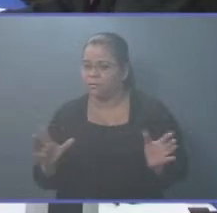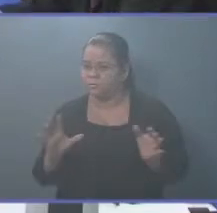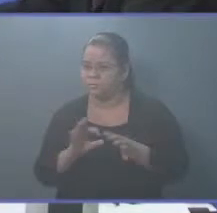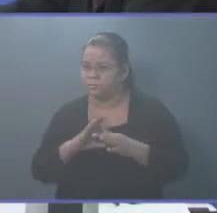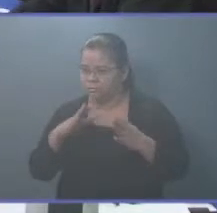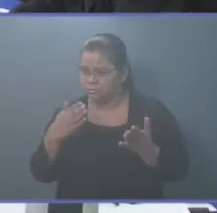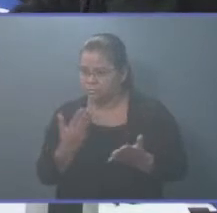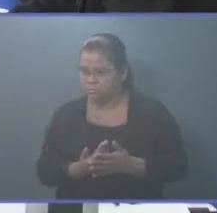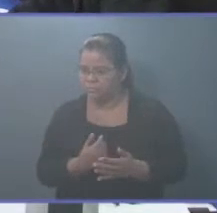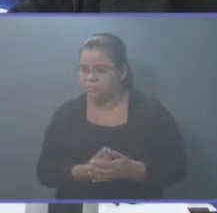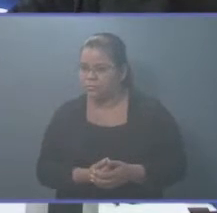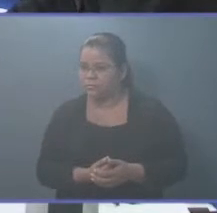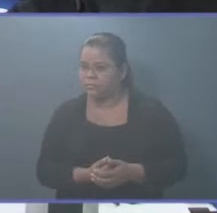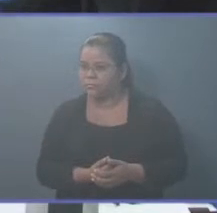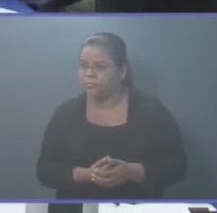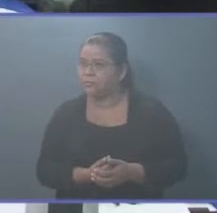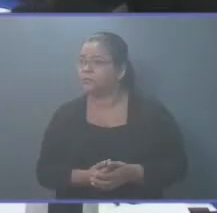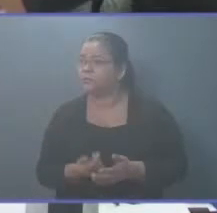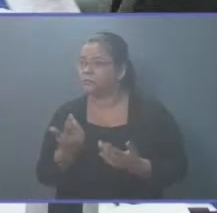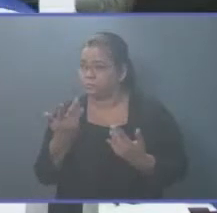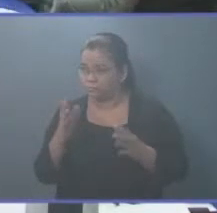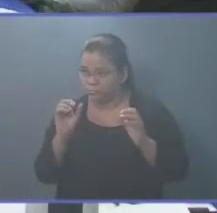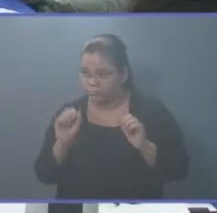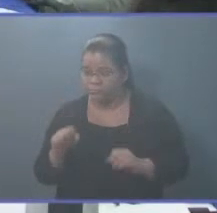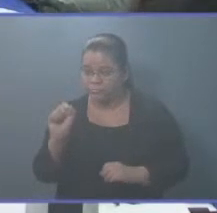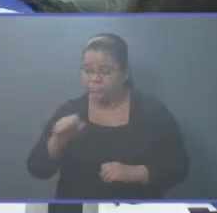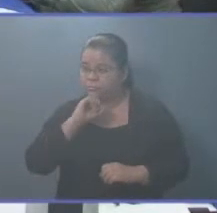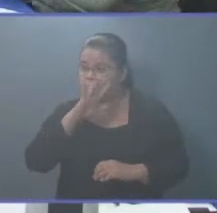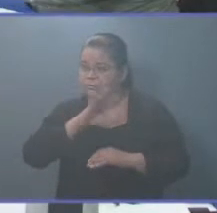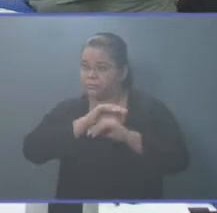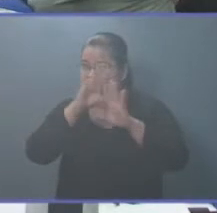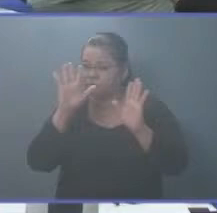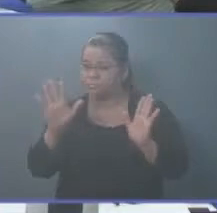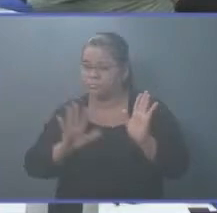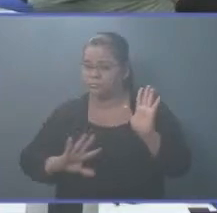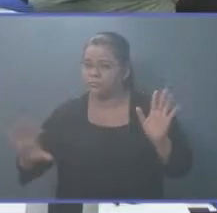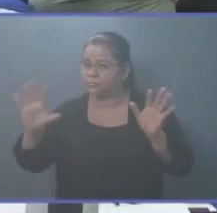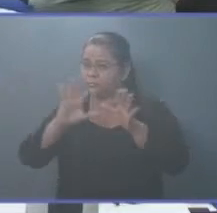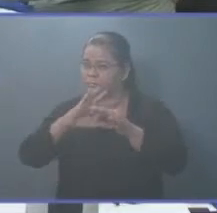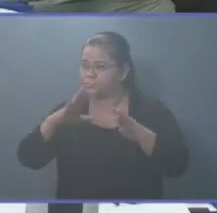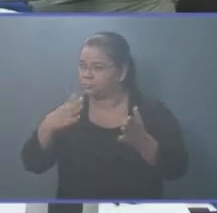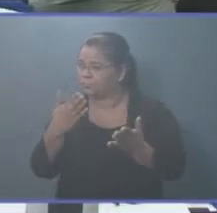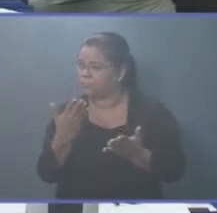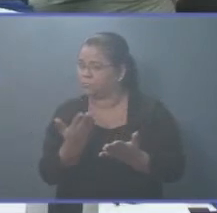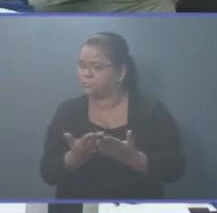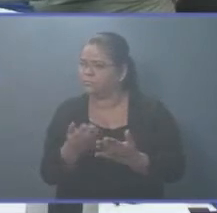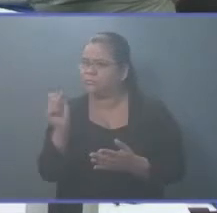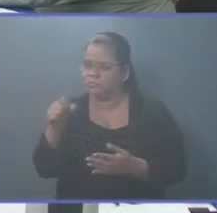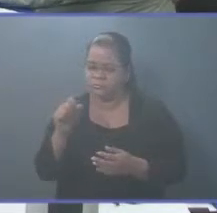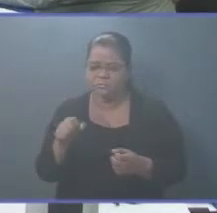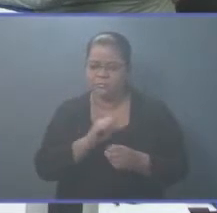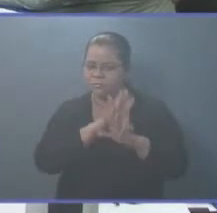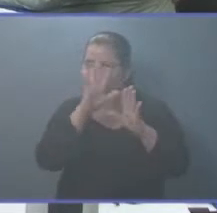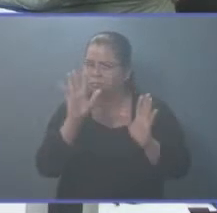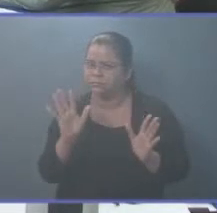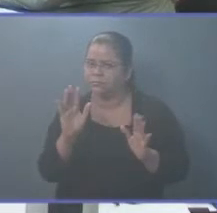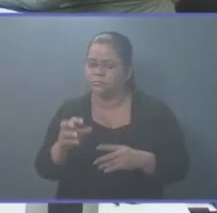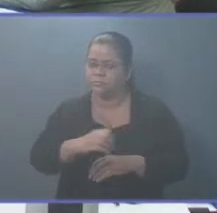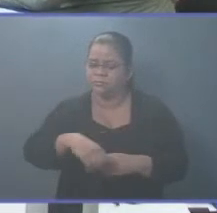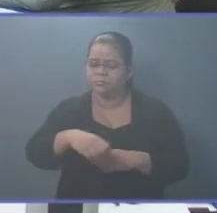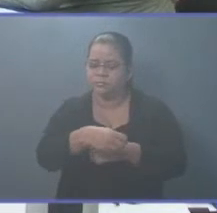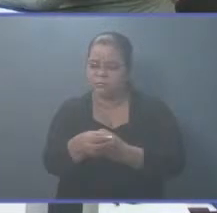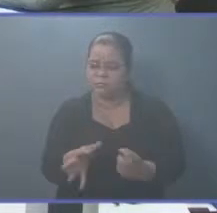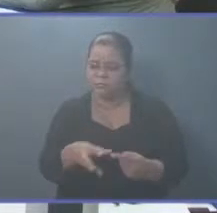sería. No, es que así se llama, Unidad ¿Cuál? Especializada Delitos, Tráfico Ilegal, Bien, así leo. se llama. La unidad especializada de